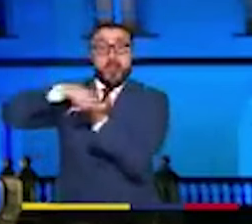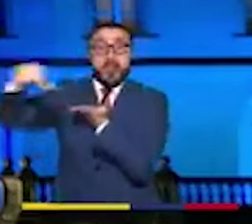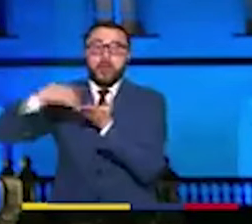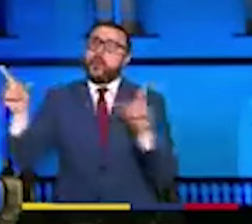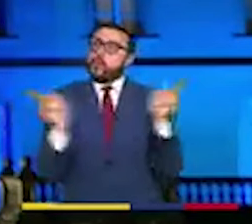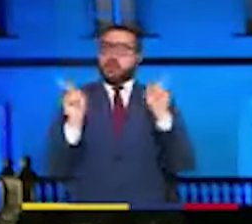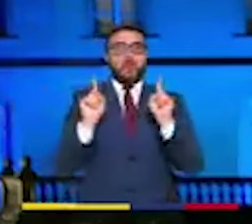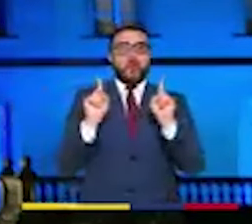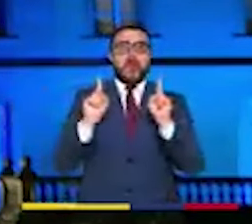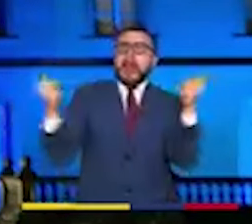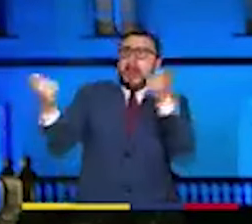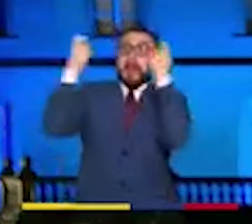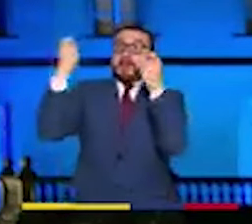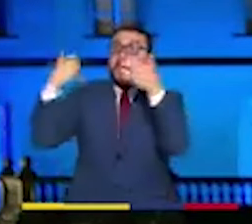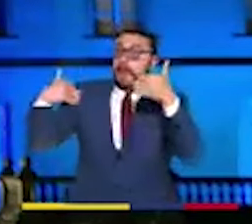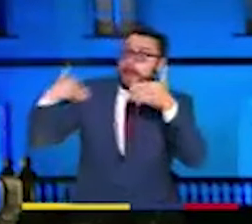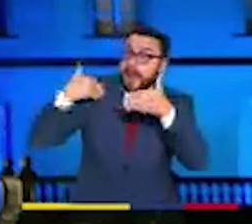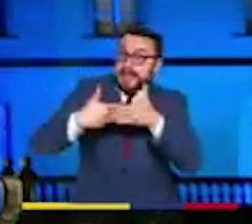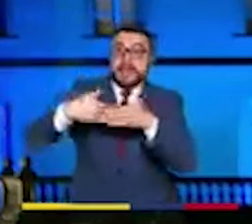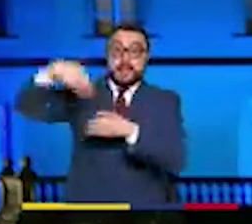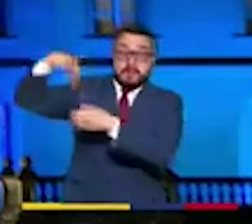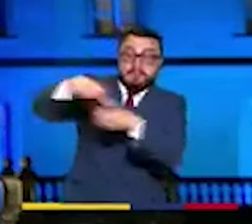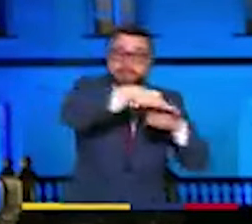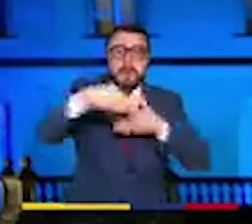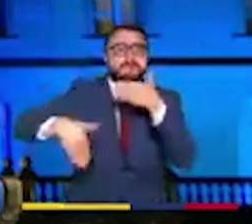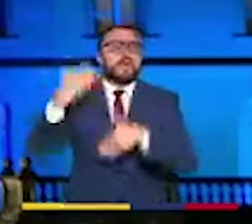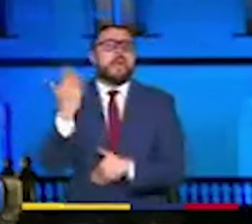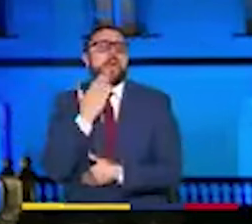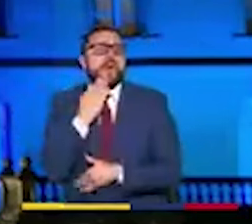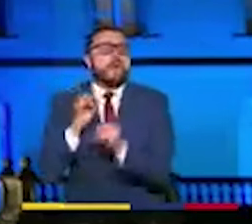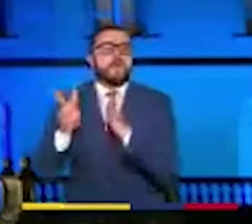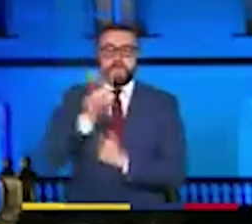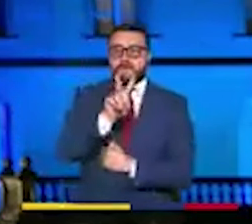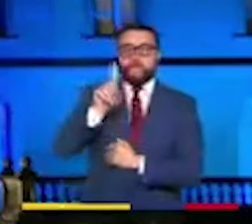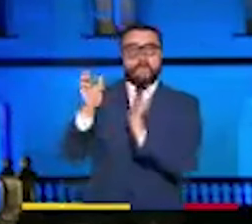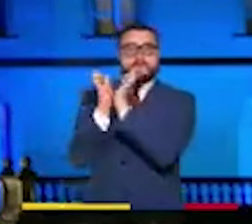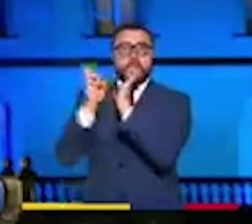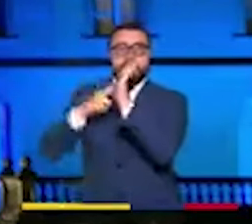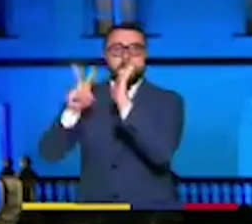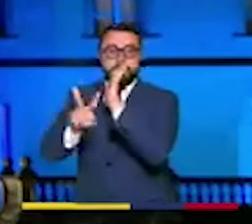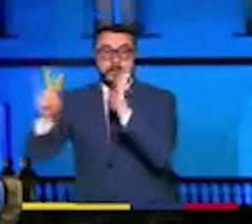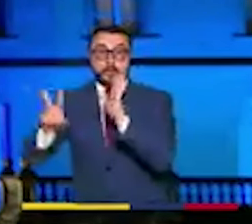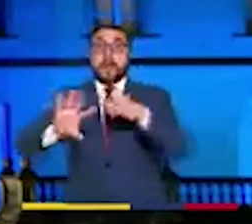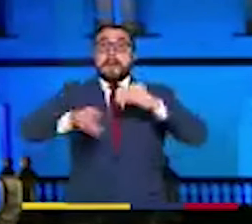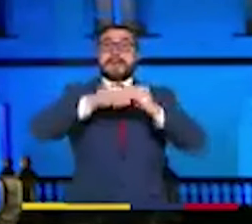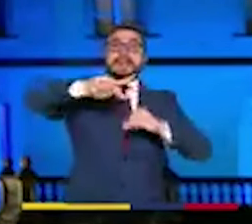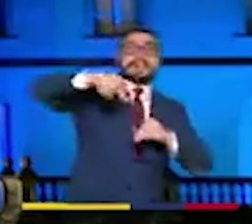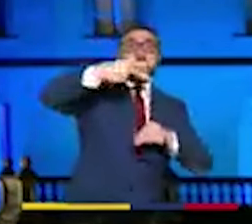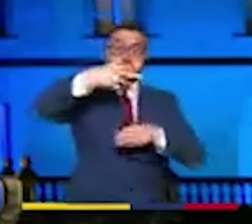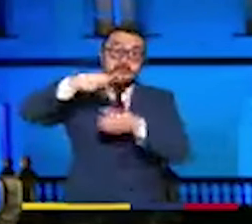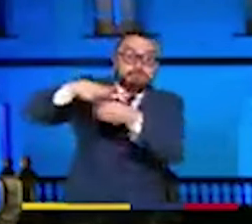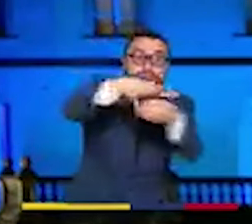urnas del 29 de mayo del 2022 y la segunda vuelta presidencial hasta la apertura